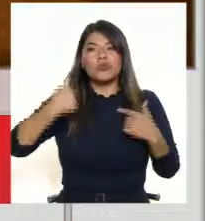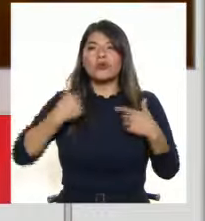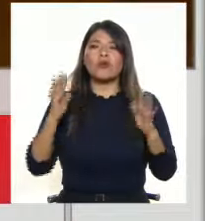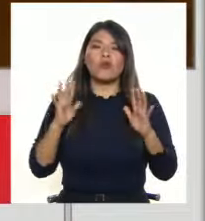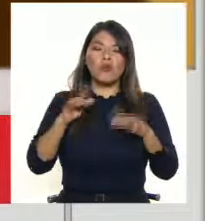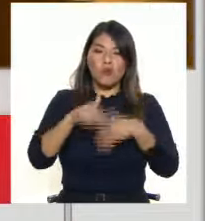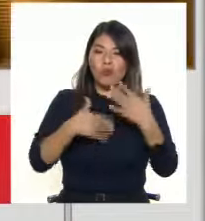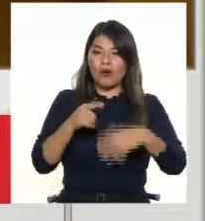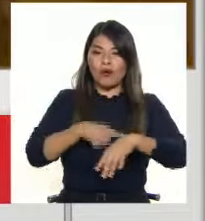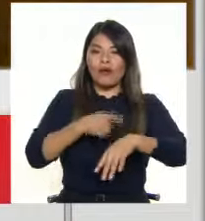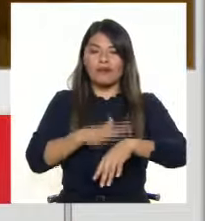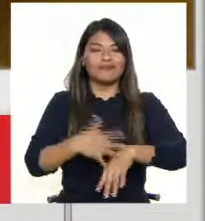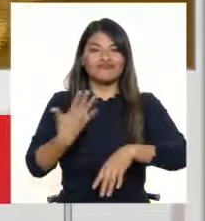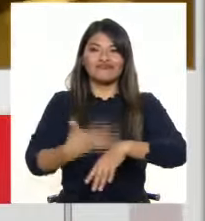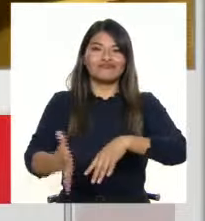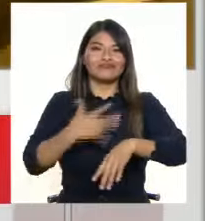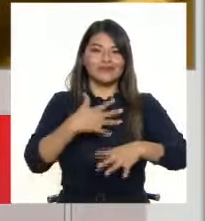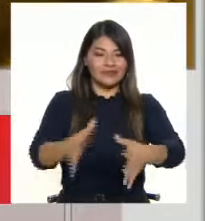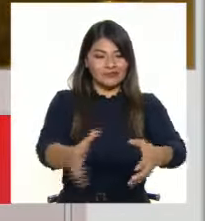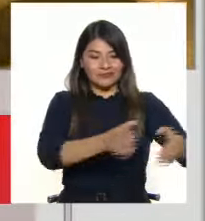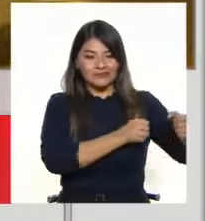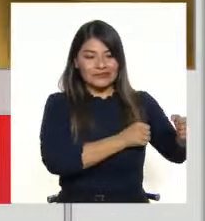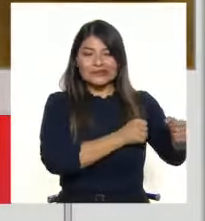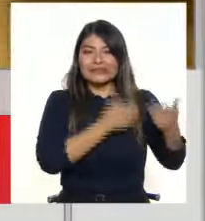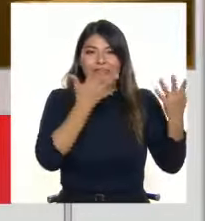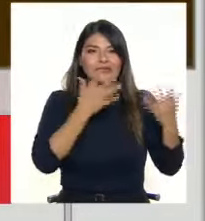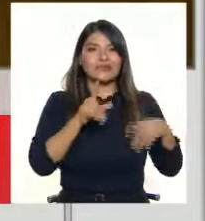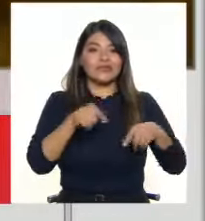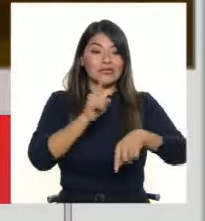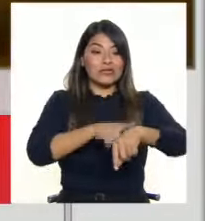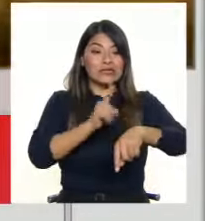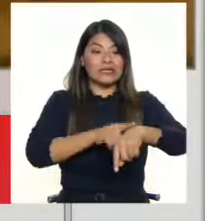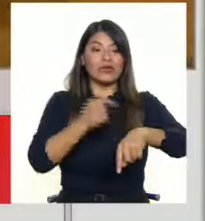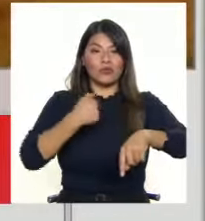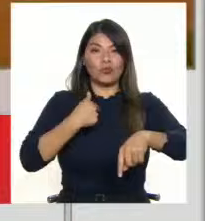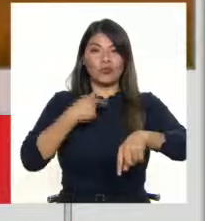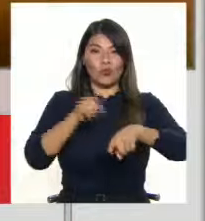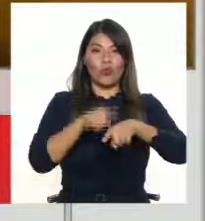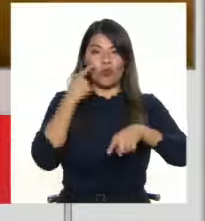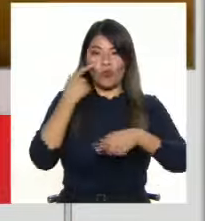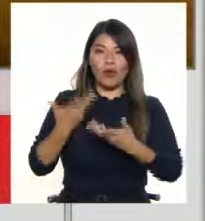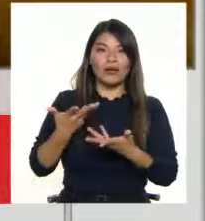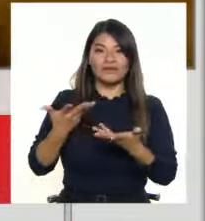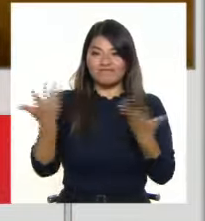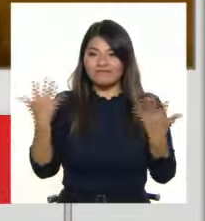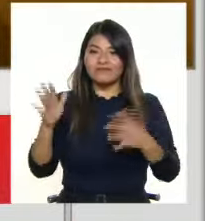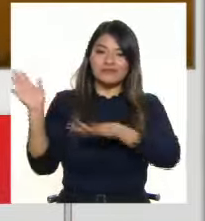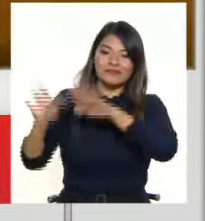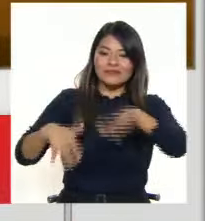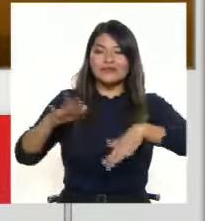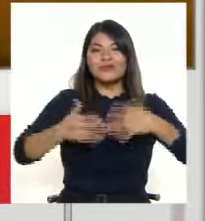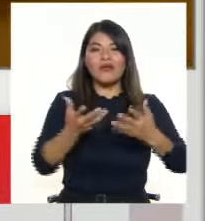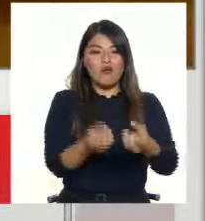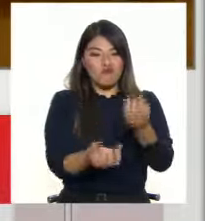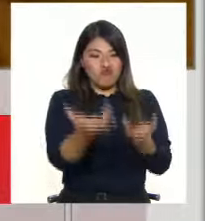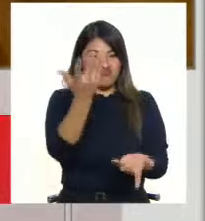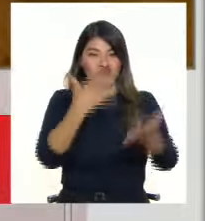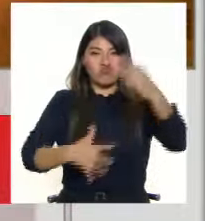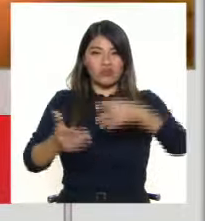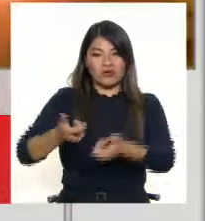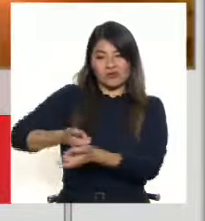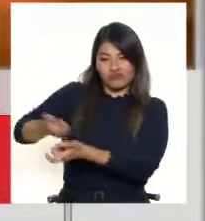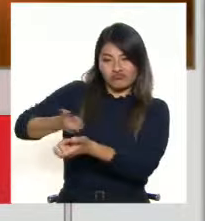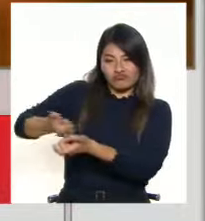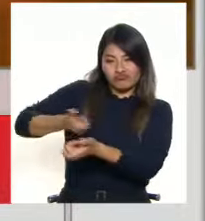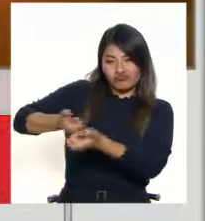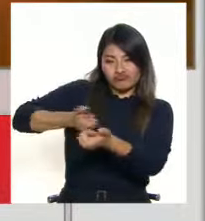Al final fue muy tarde para sacar mis cosas, porque en el tiempo que yo estaba sacando, o sea, intentando apagar el fuego con mi manguera,